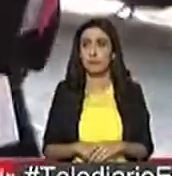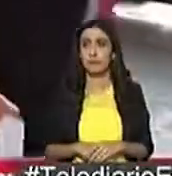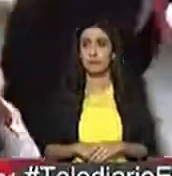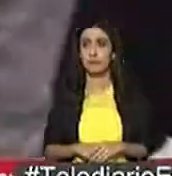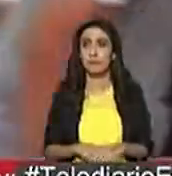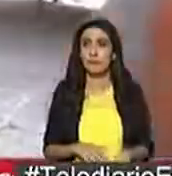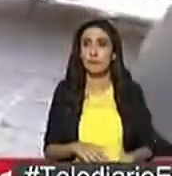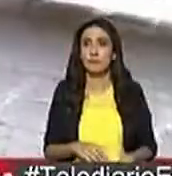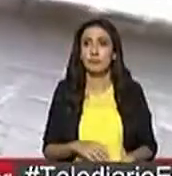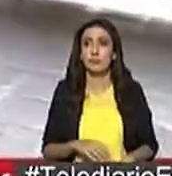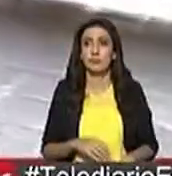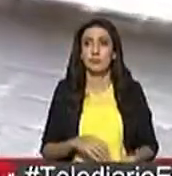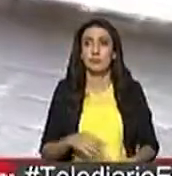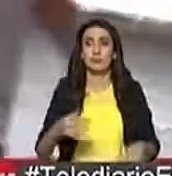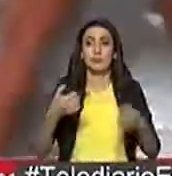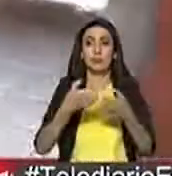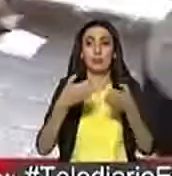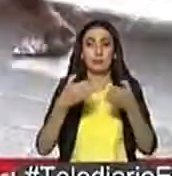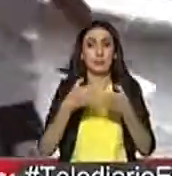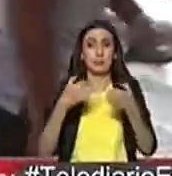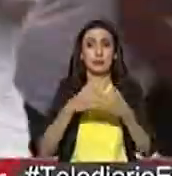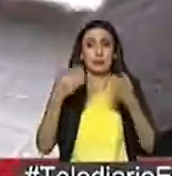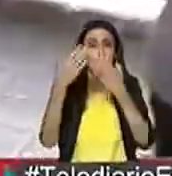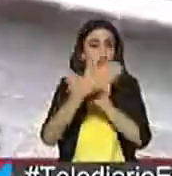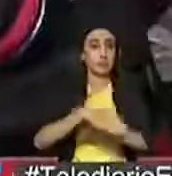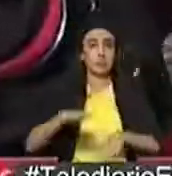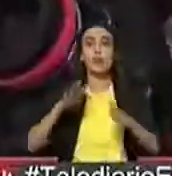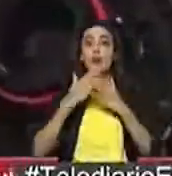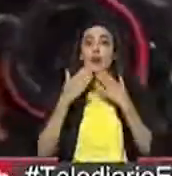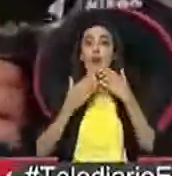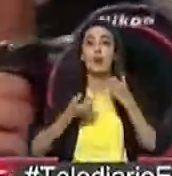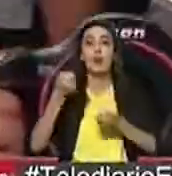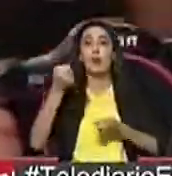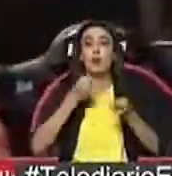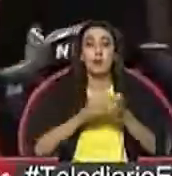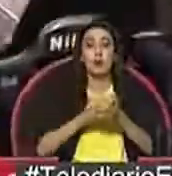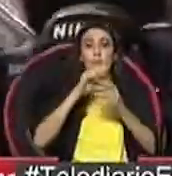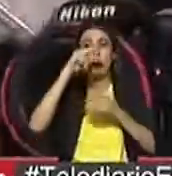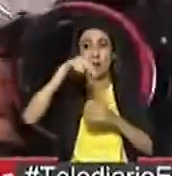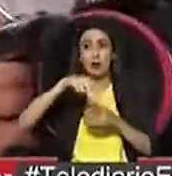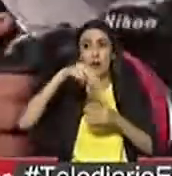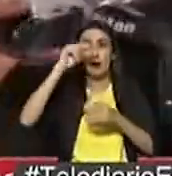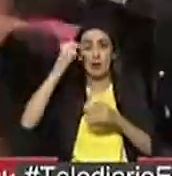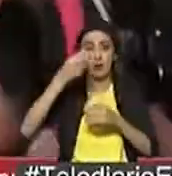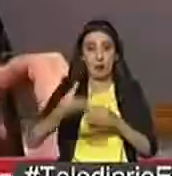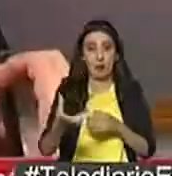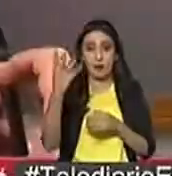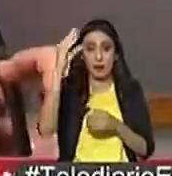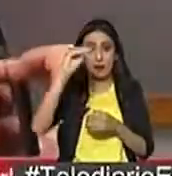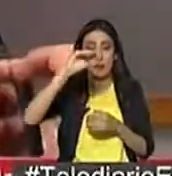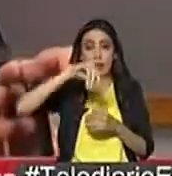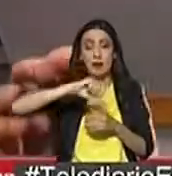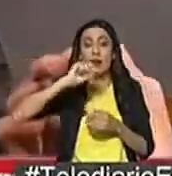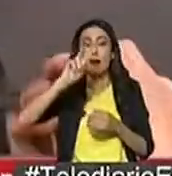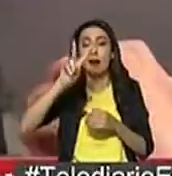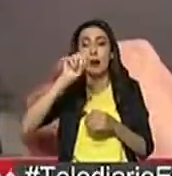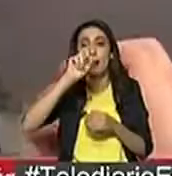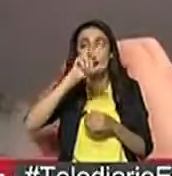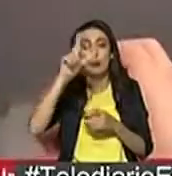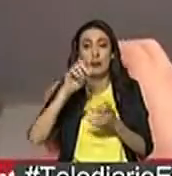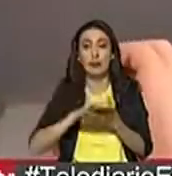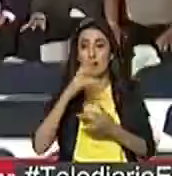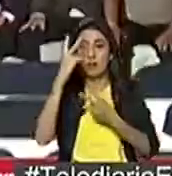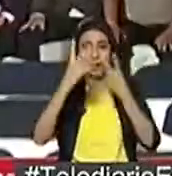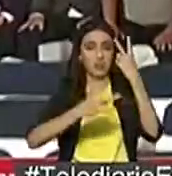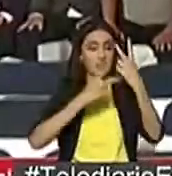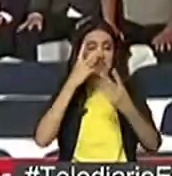2019. Este lunes Carondelet vistió los colores del campeón de la Copa Sudamericana. El azul y negro de Independiente del Valle en los pasillos dieron la bienvenida a jugadores,